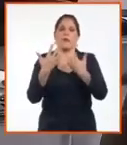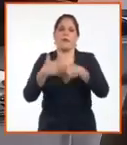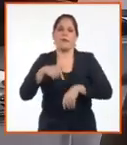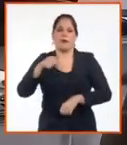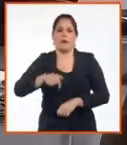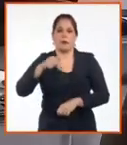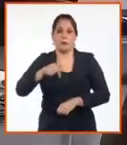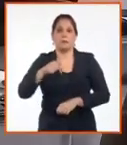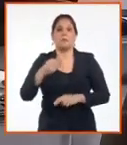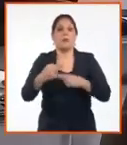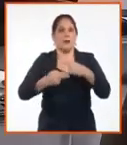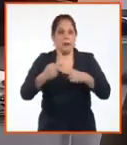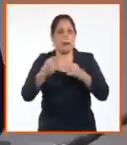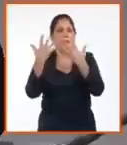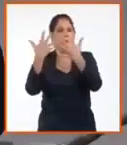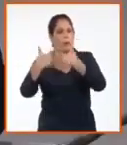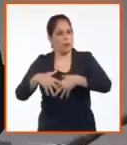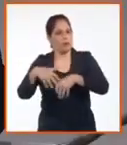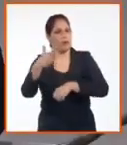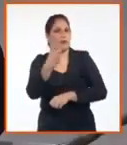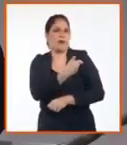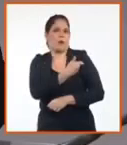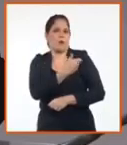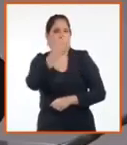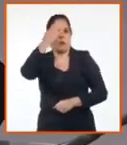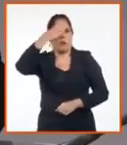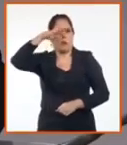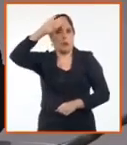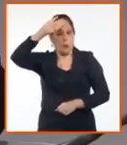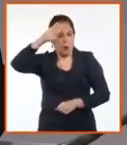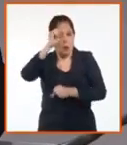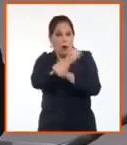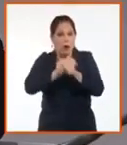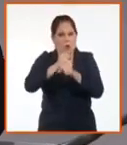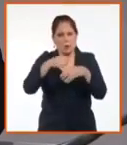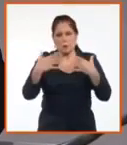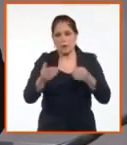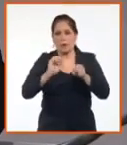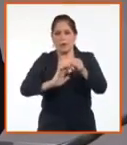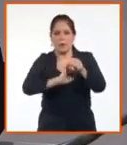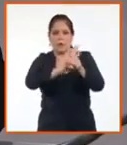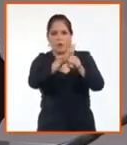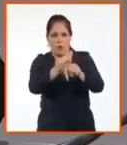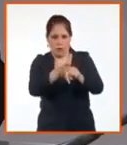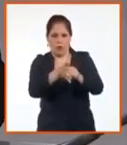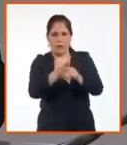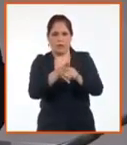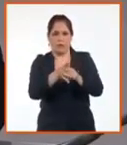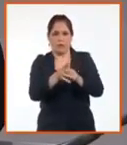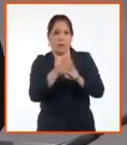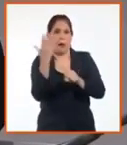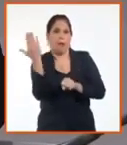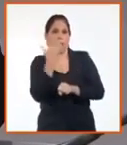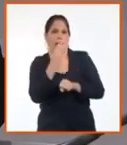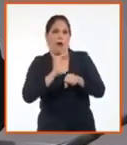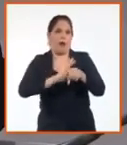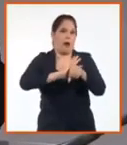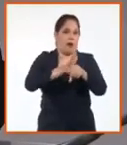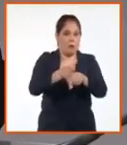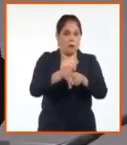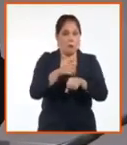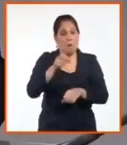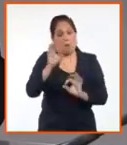desarrollo y después la producción de las vacunas que se tuvieron que utilizar para salir de la situación y como consecuencia pero realmente